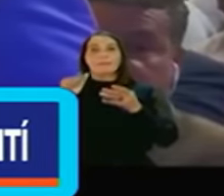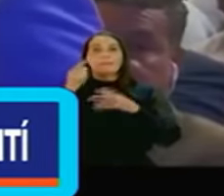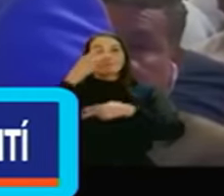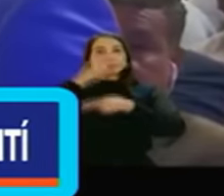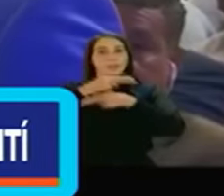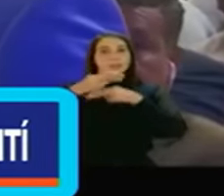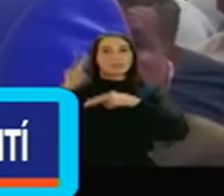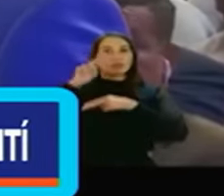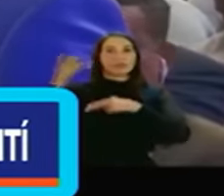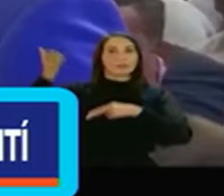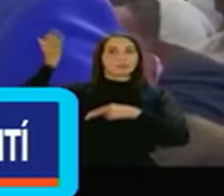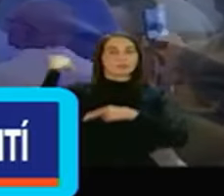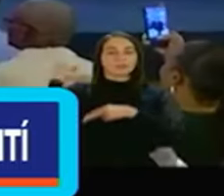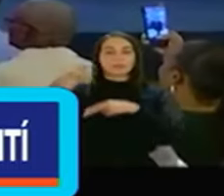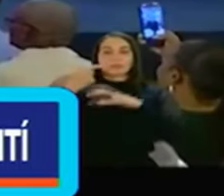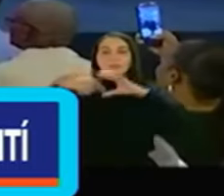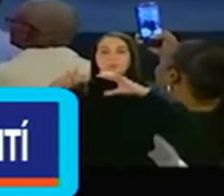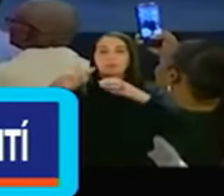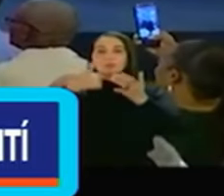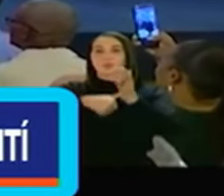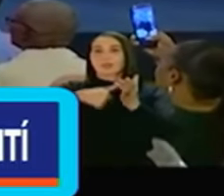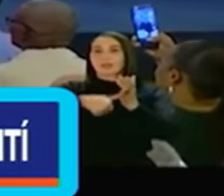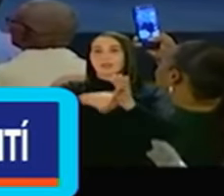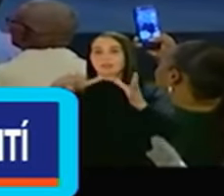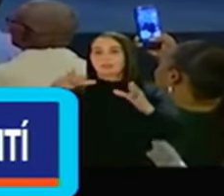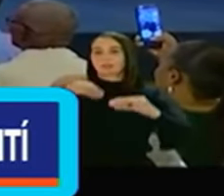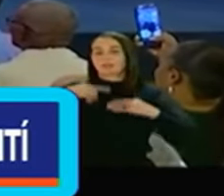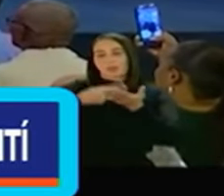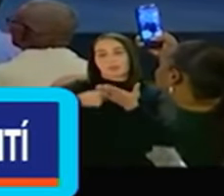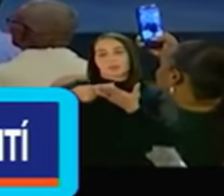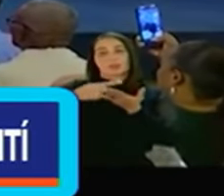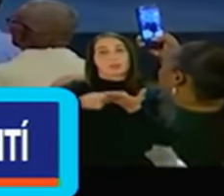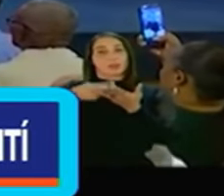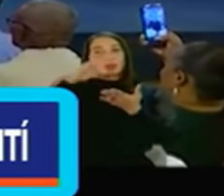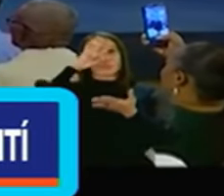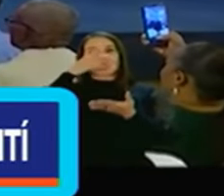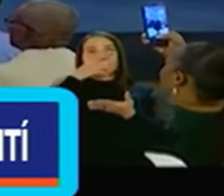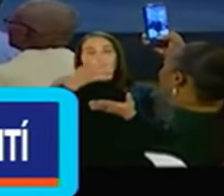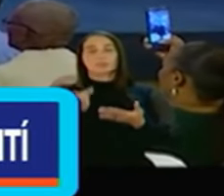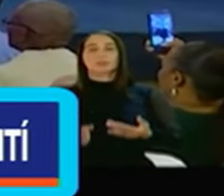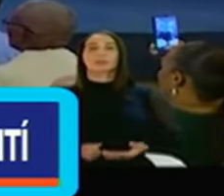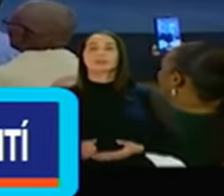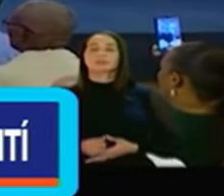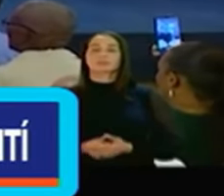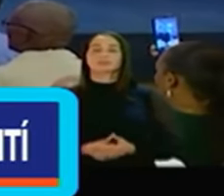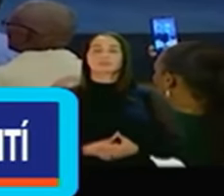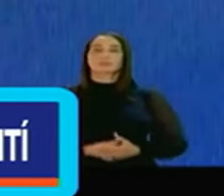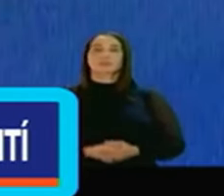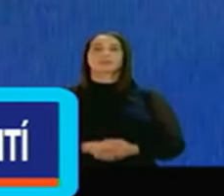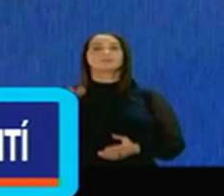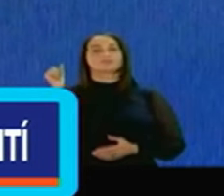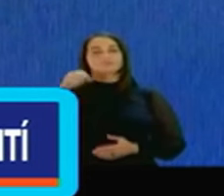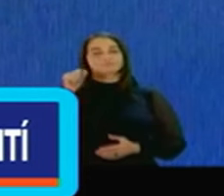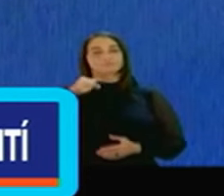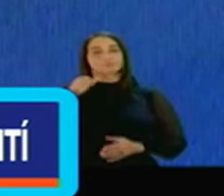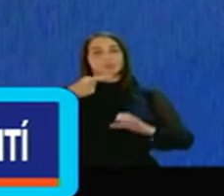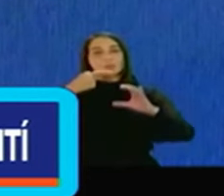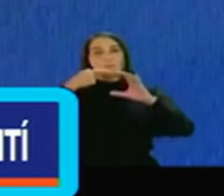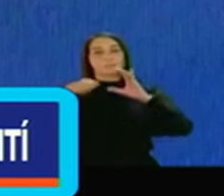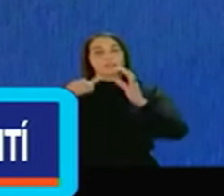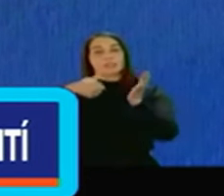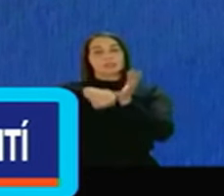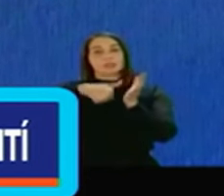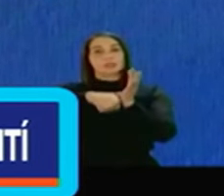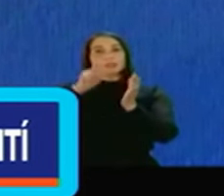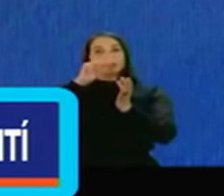y cosecha de los víveres, los plátanos, tanto para importación como exportación, para la exportación, mejor dicho, en